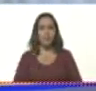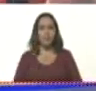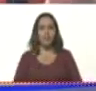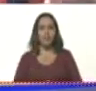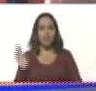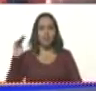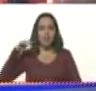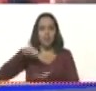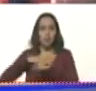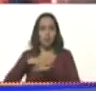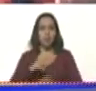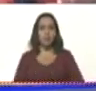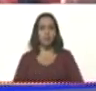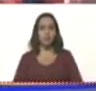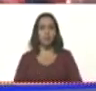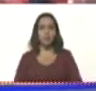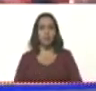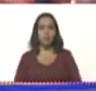aragüeño,